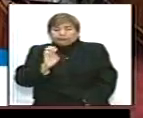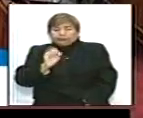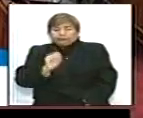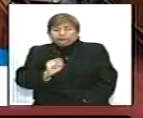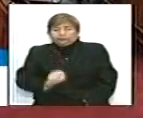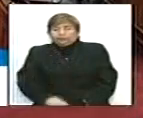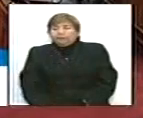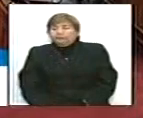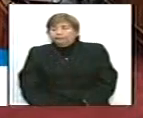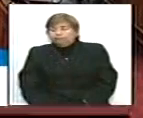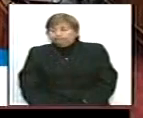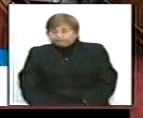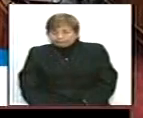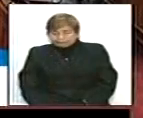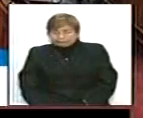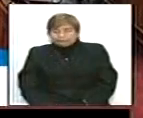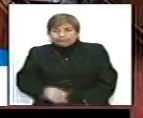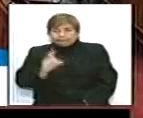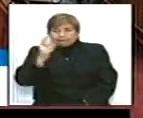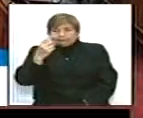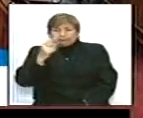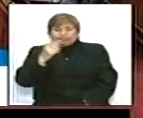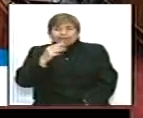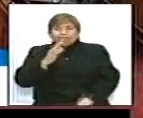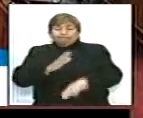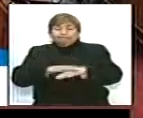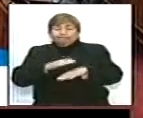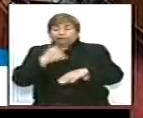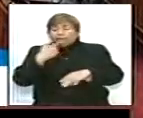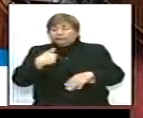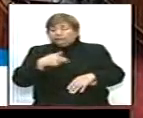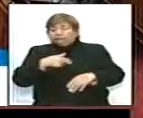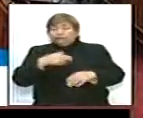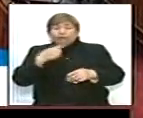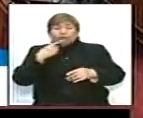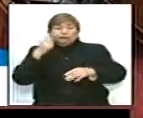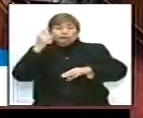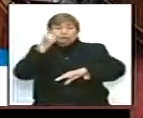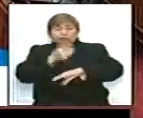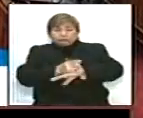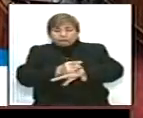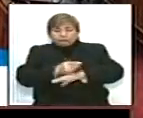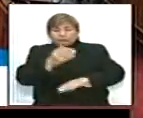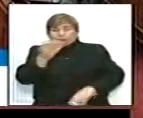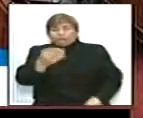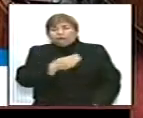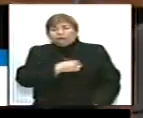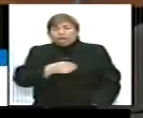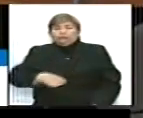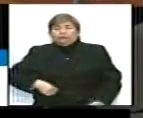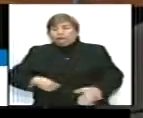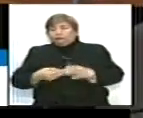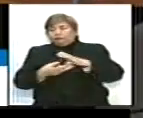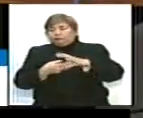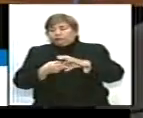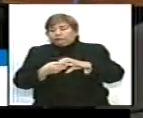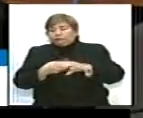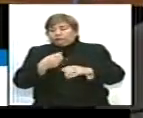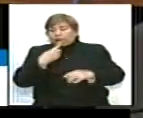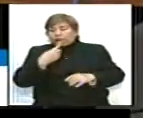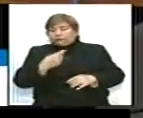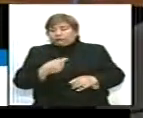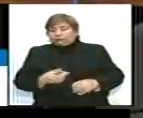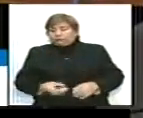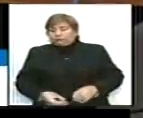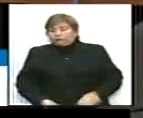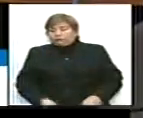presidente. Presidente, primero llamar la atención de que tenemos una moción de interpelación para el ministro de Energía y Minas, presidente, que esperemos que hoy